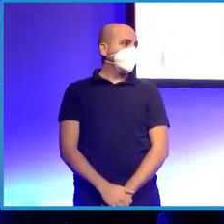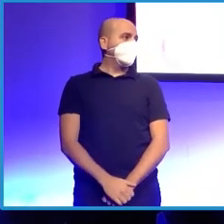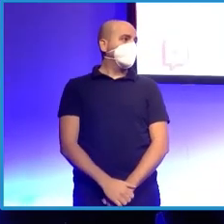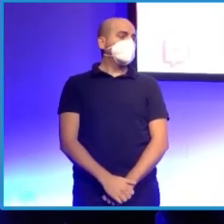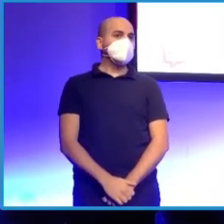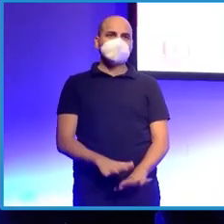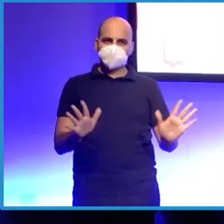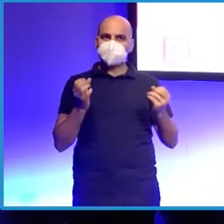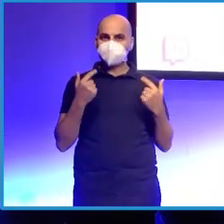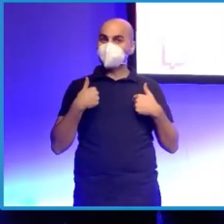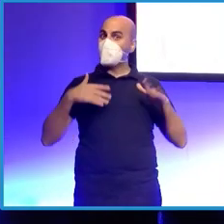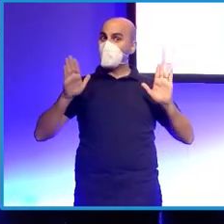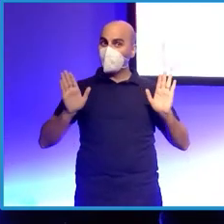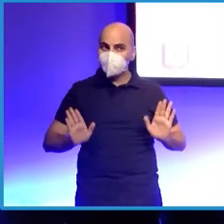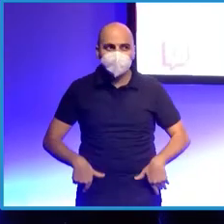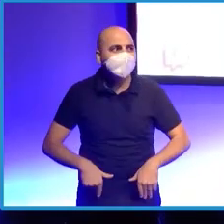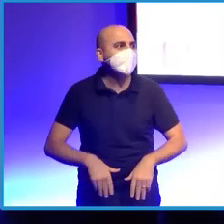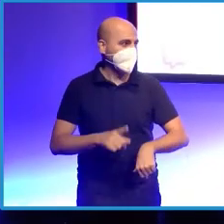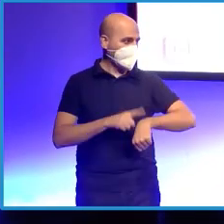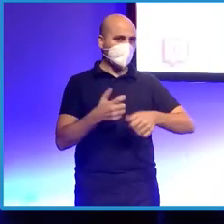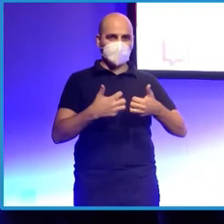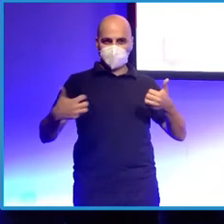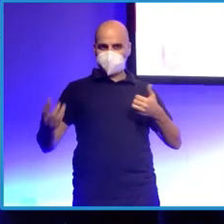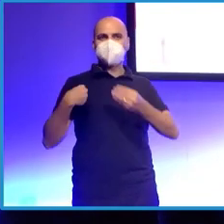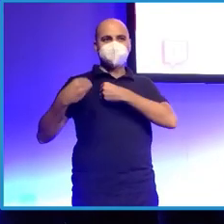esto lo bueno de ser el último que da más tiempo para preguntarlo